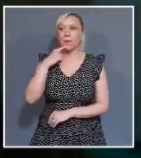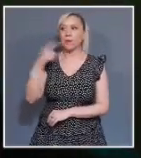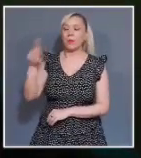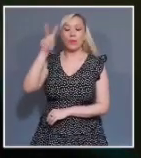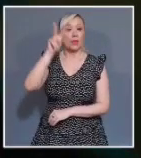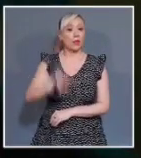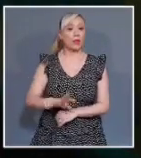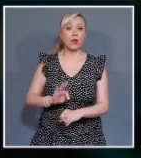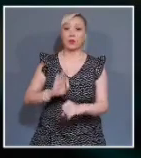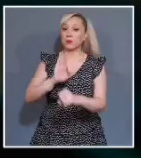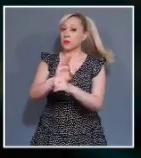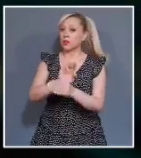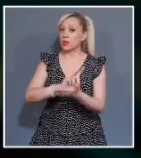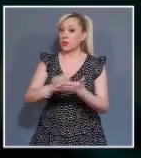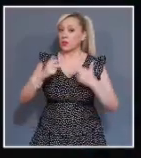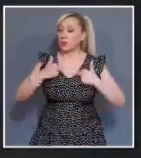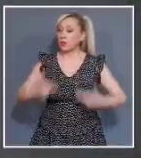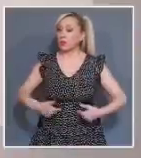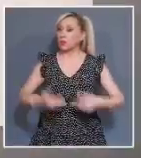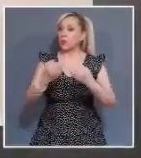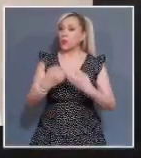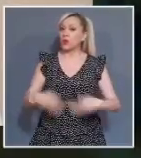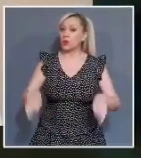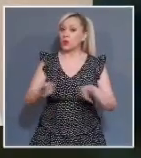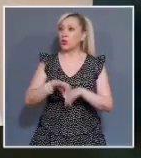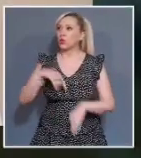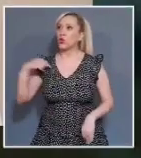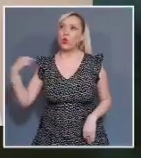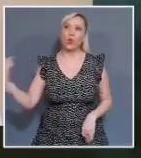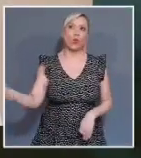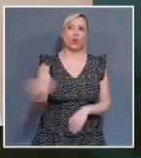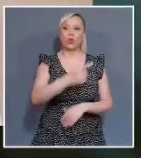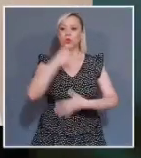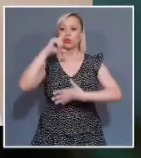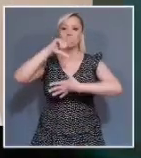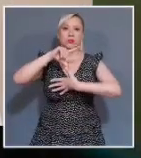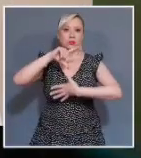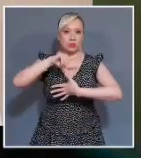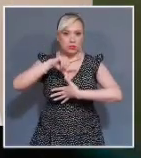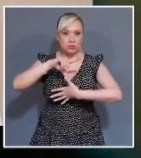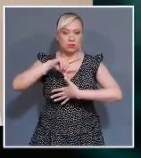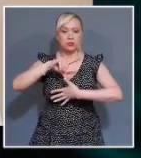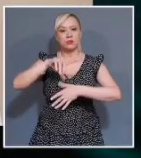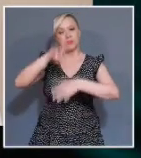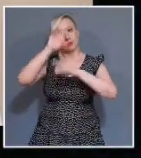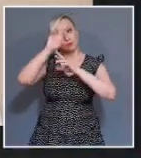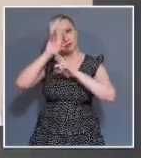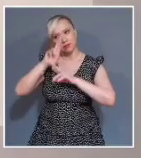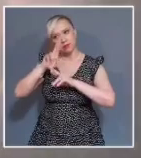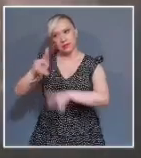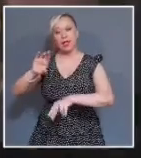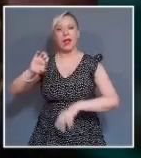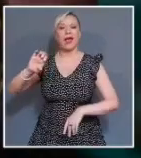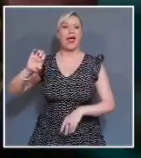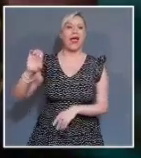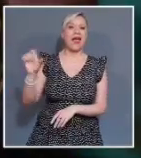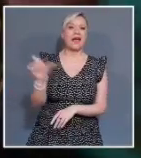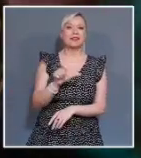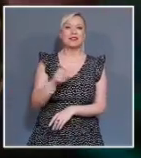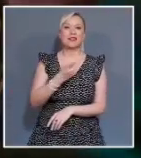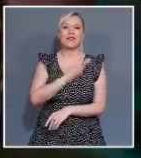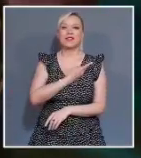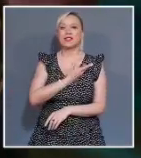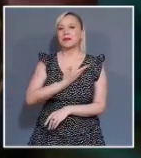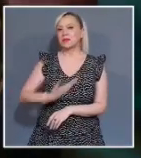derechos humanos en toda la región, al hacer un homenaje al ex vicepresidente y ex juez de